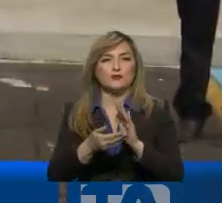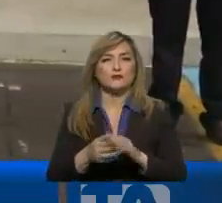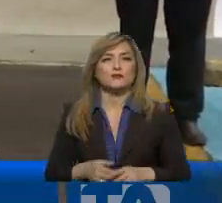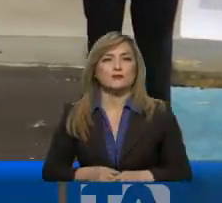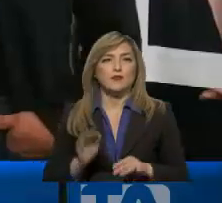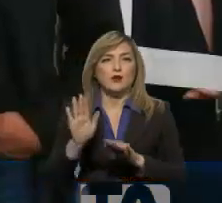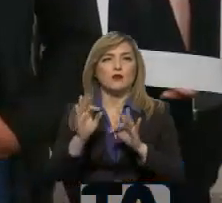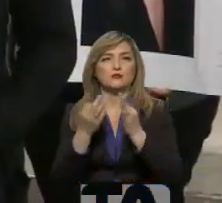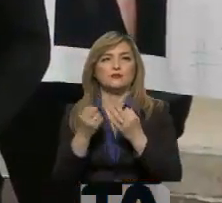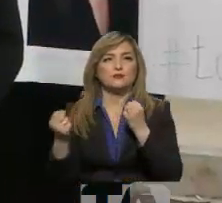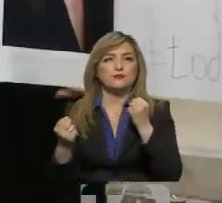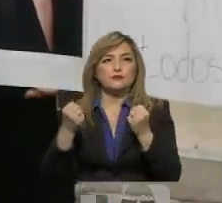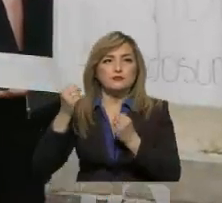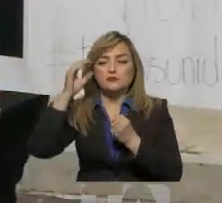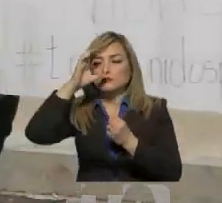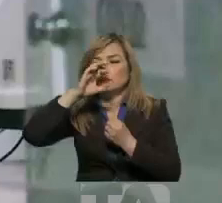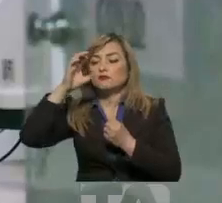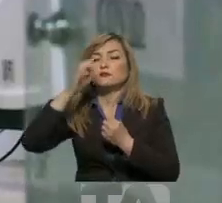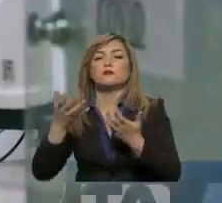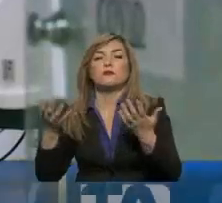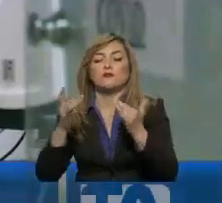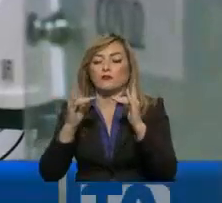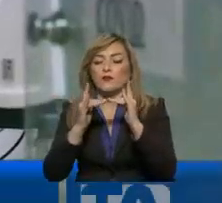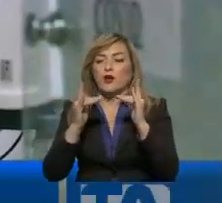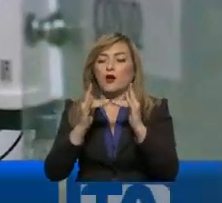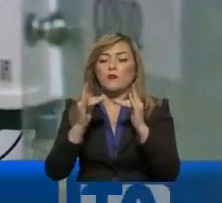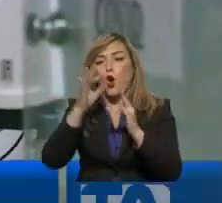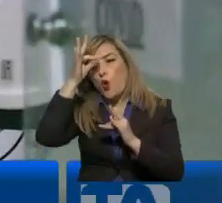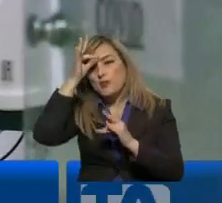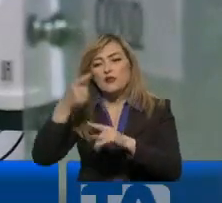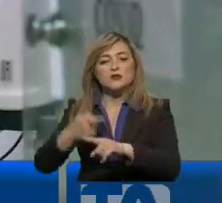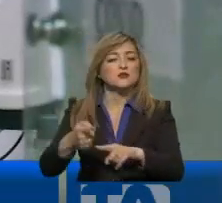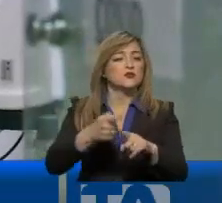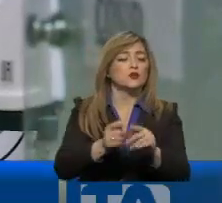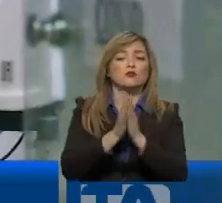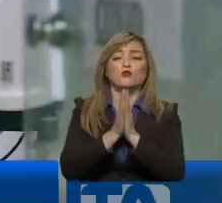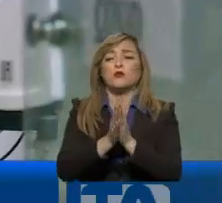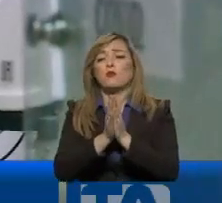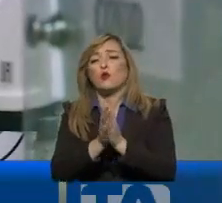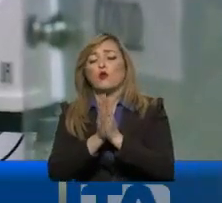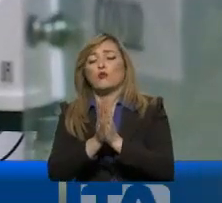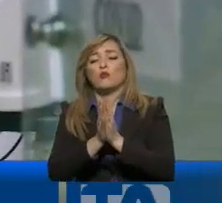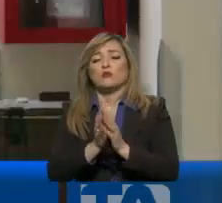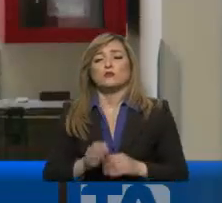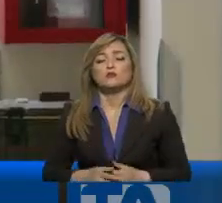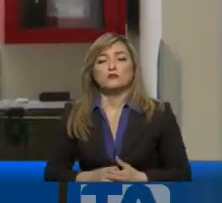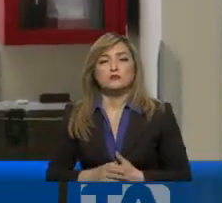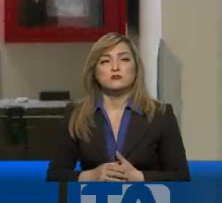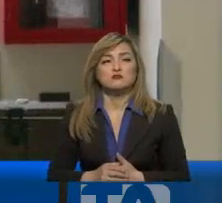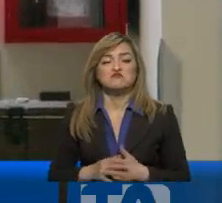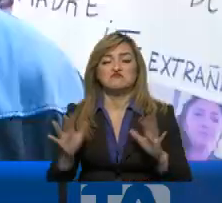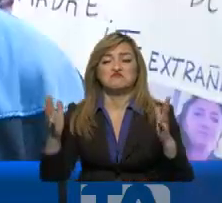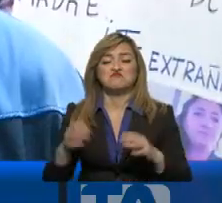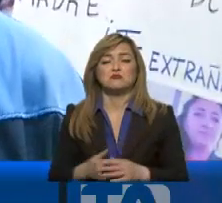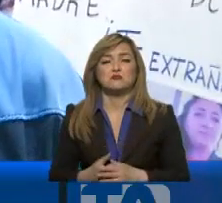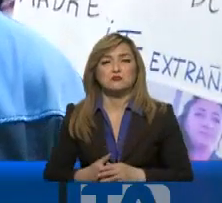que los familiares desesperadamente buscaron de inmediato una cama en cuidados intensivos en cualquier hospital de Quito. Sin embargo, no tuvieron